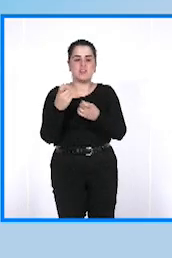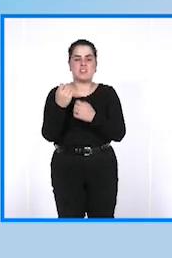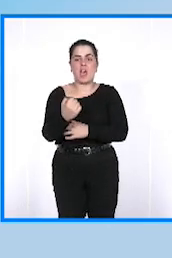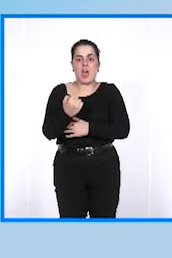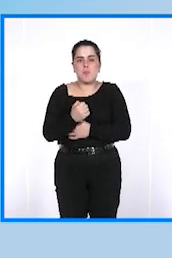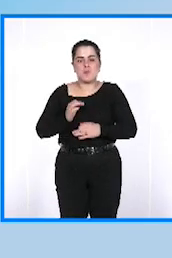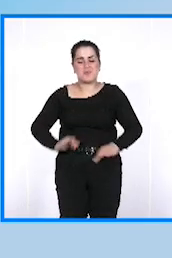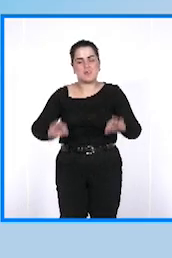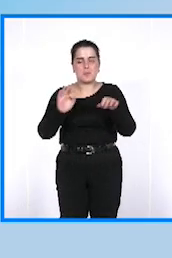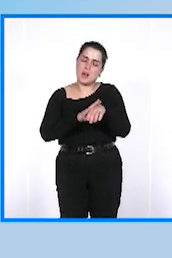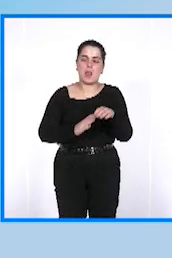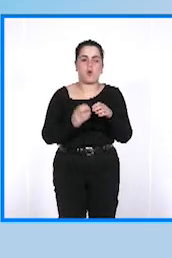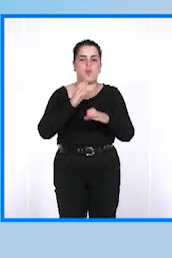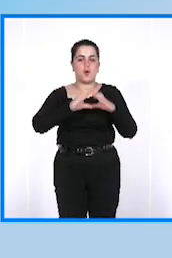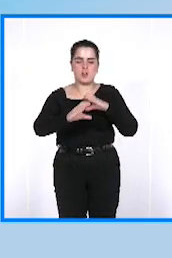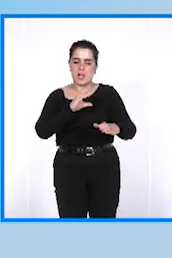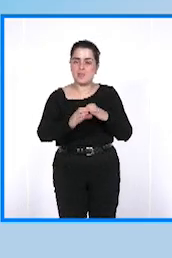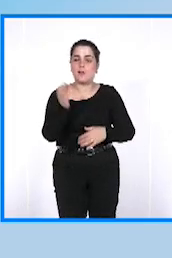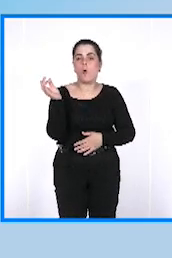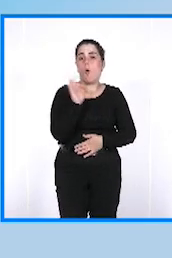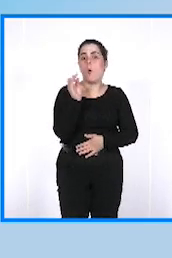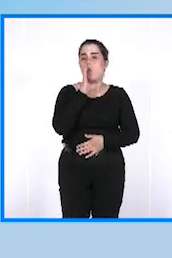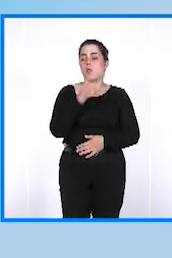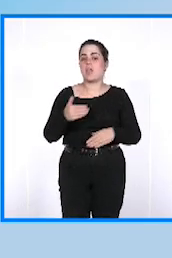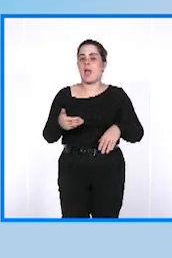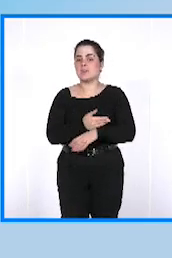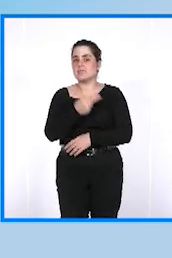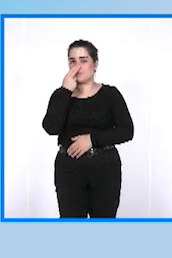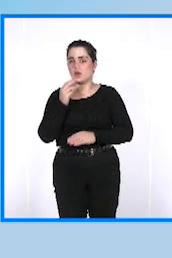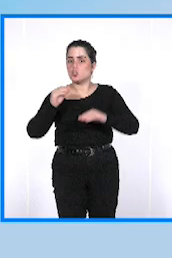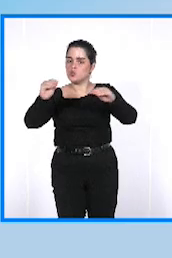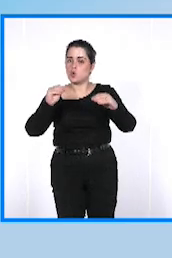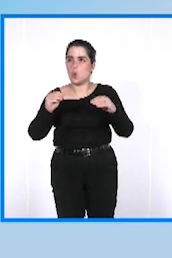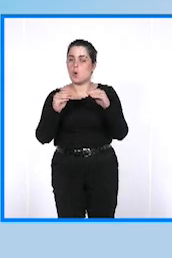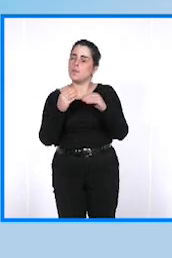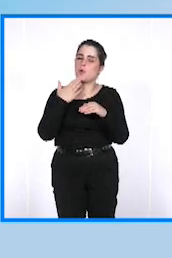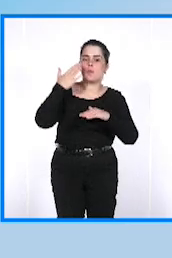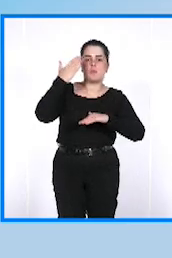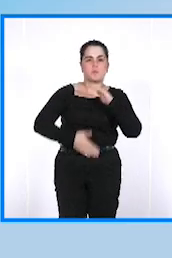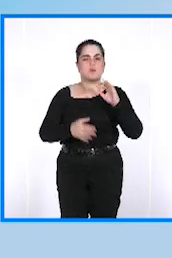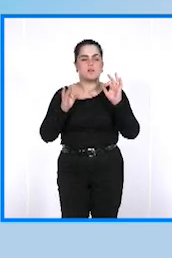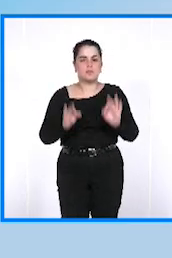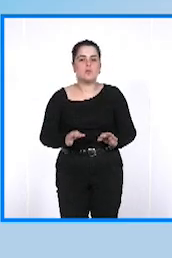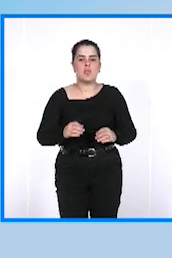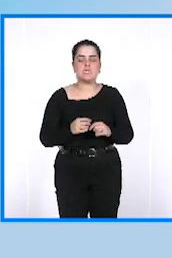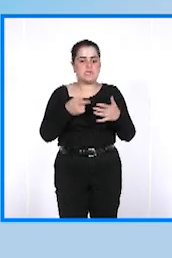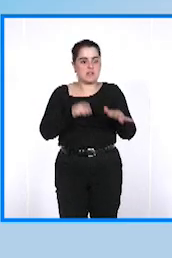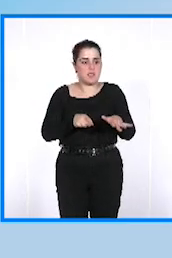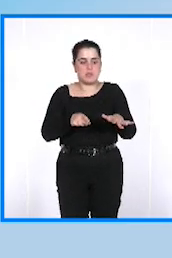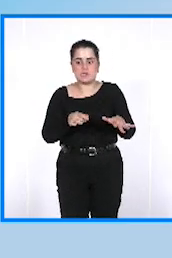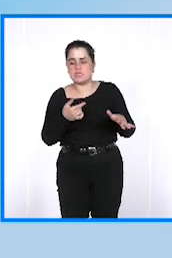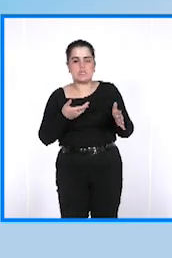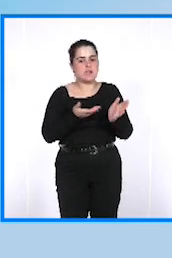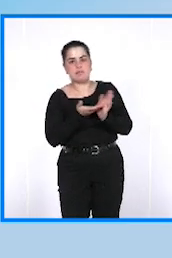apoyo a la comunicación muy significativas o bien porque parten de unos intereses igual pues muy restringidos y en se meses no se ha sabido buscar